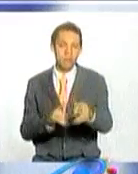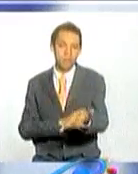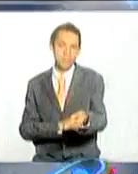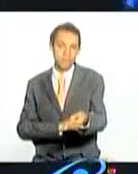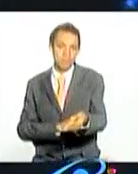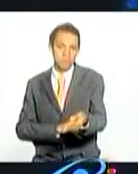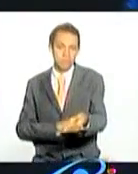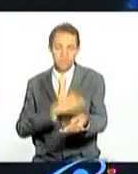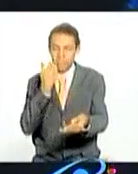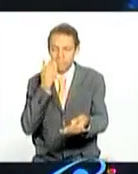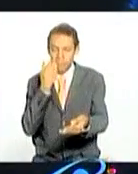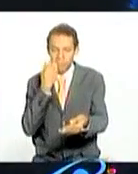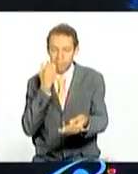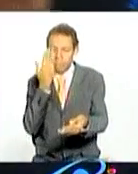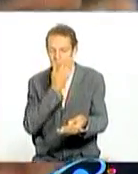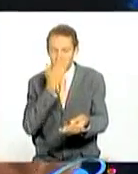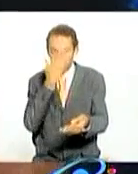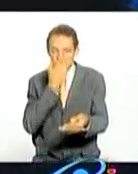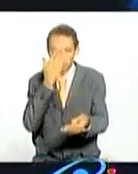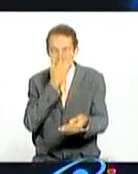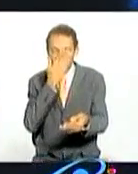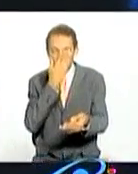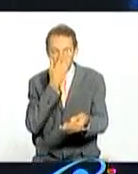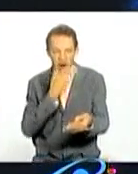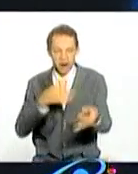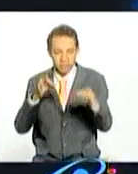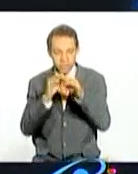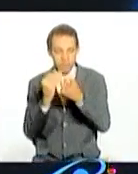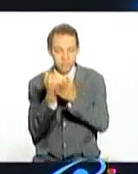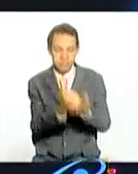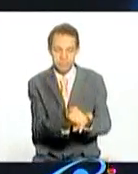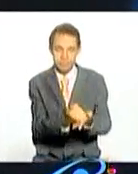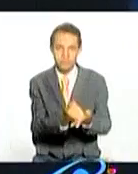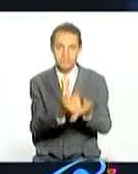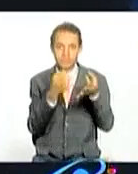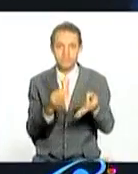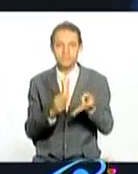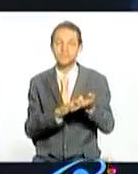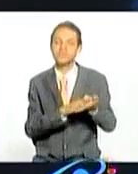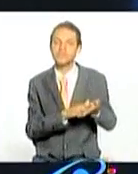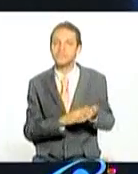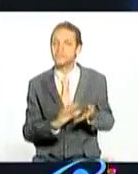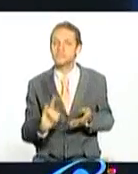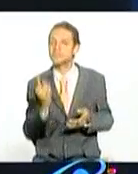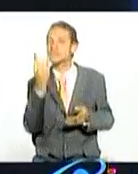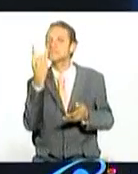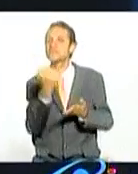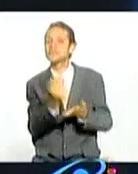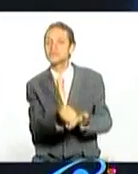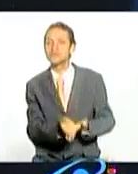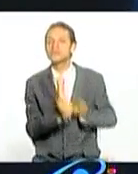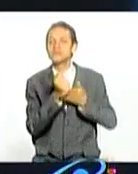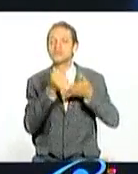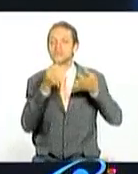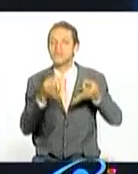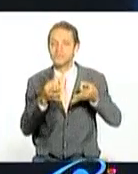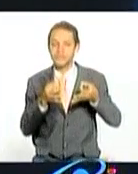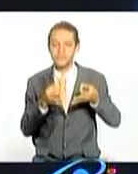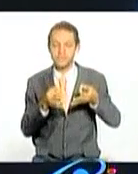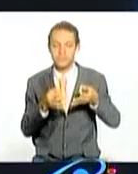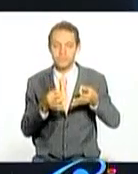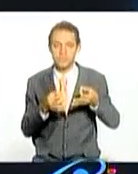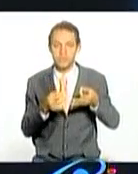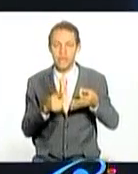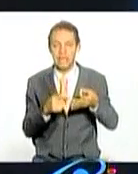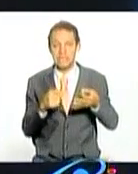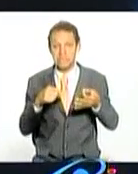hacer un examen, mandarlos a orinar y ver si hay un suficiente